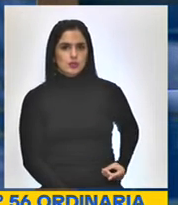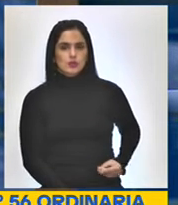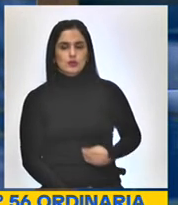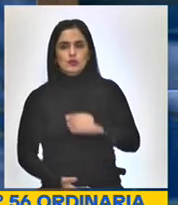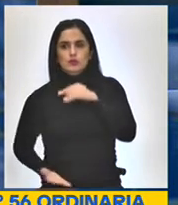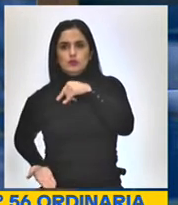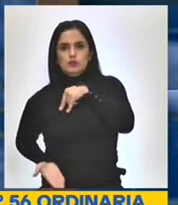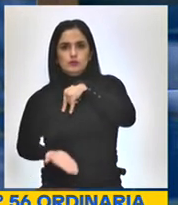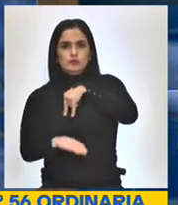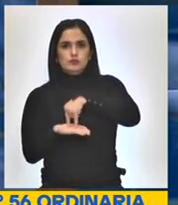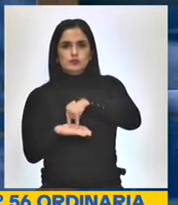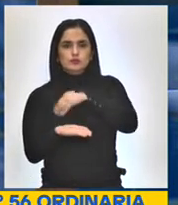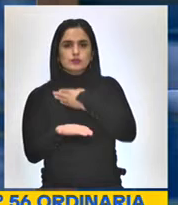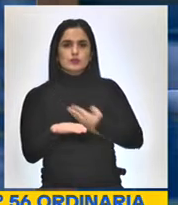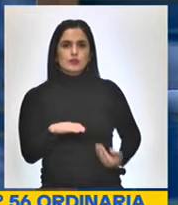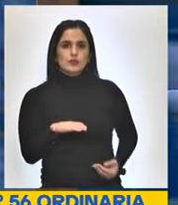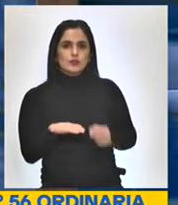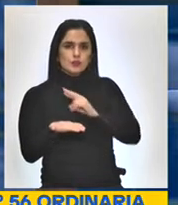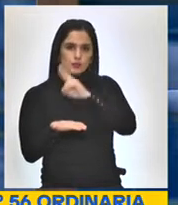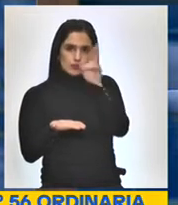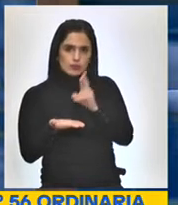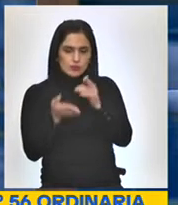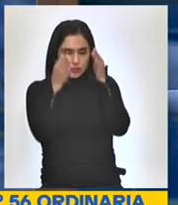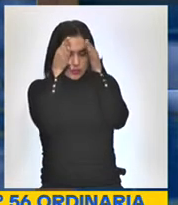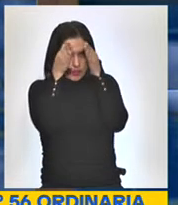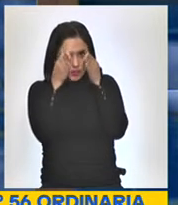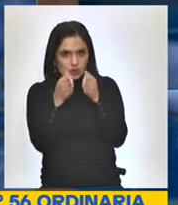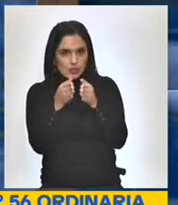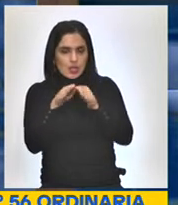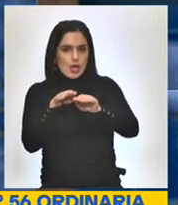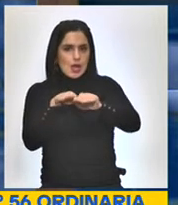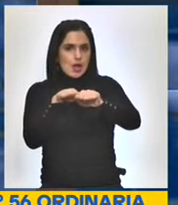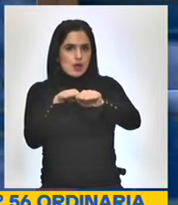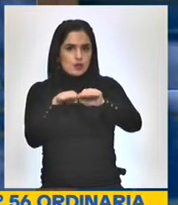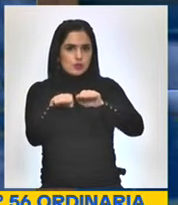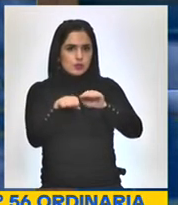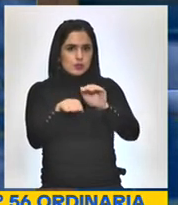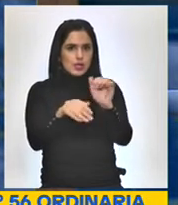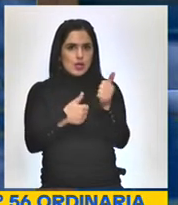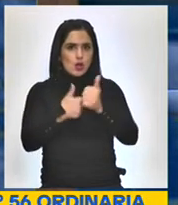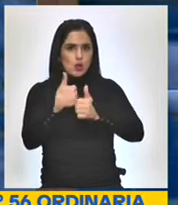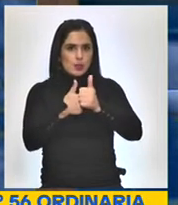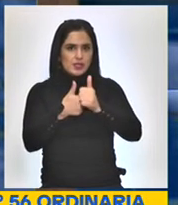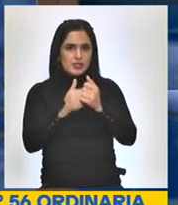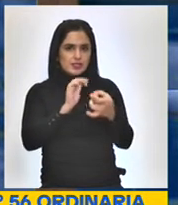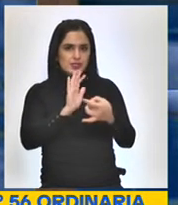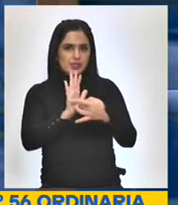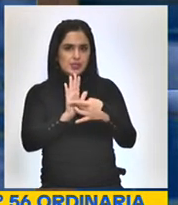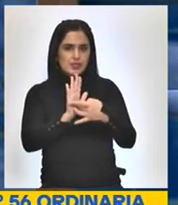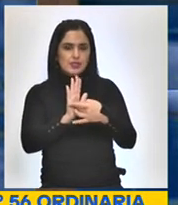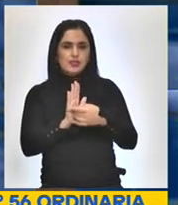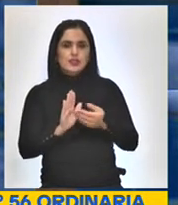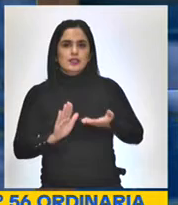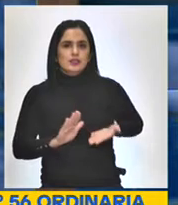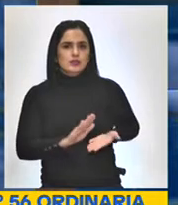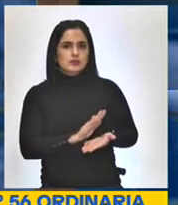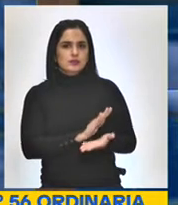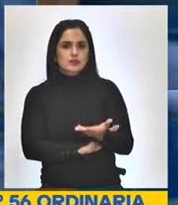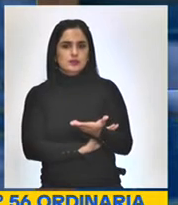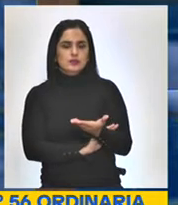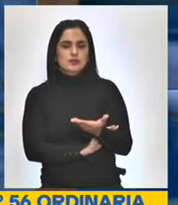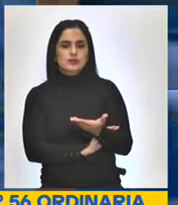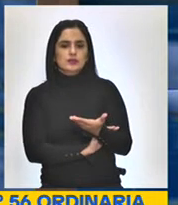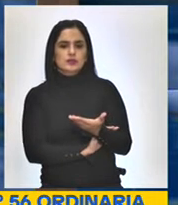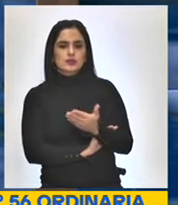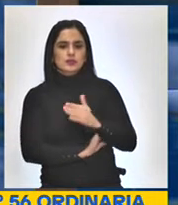del Ejecutivo que se centra en las carreras ilegales y sus sanciones, y una moción parlamentaria presentada por